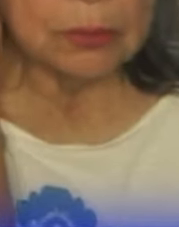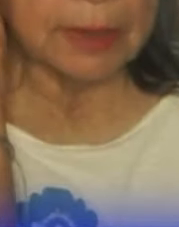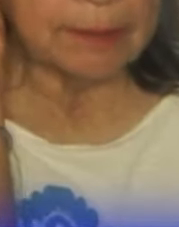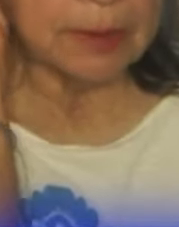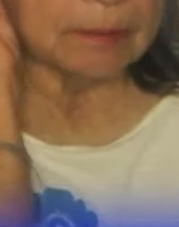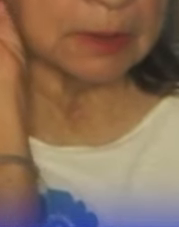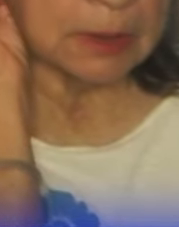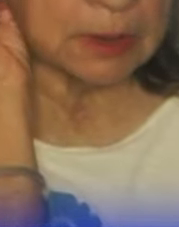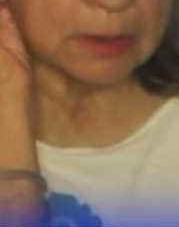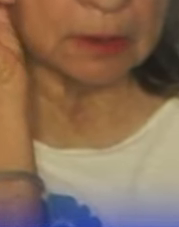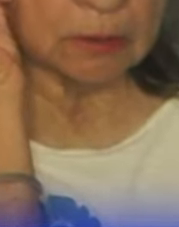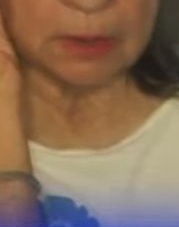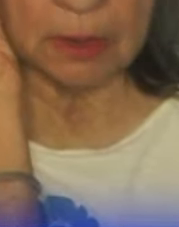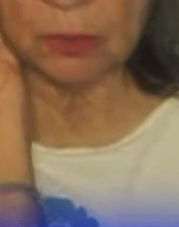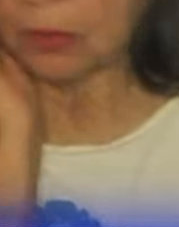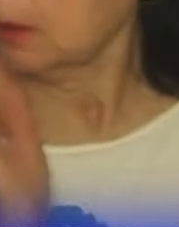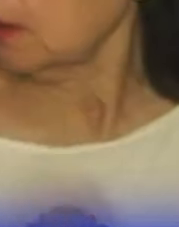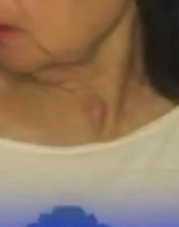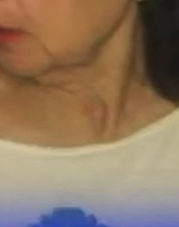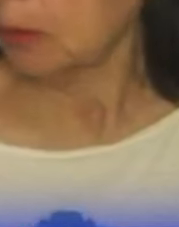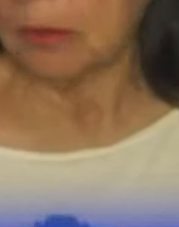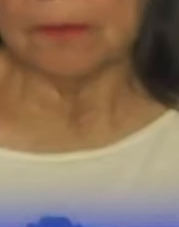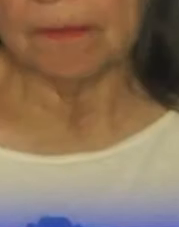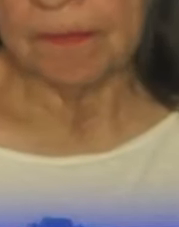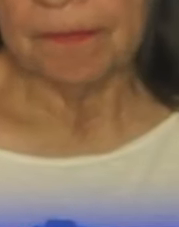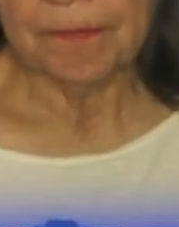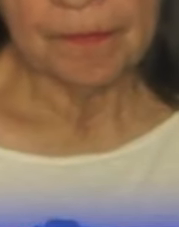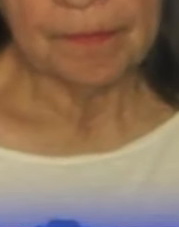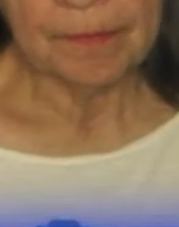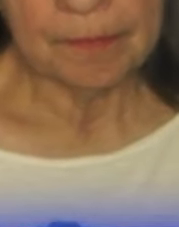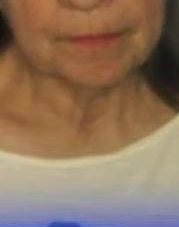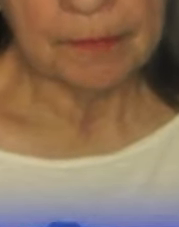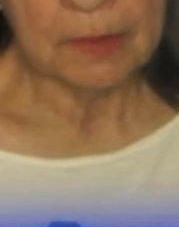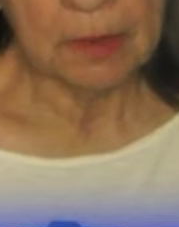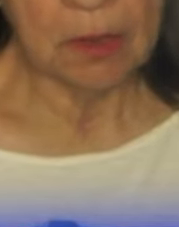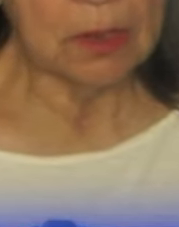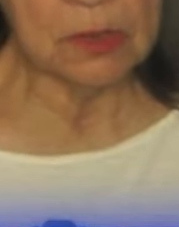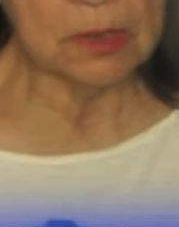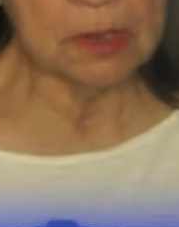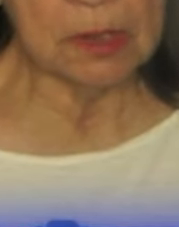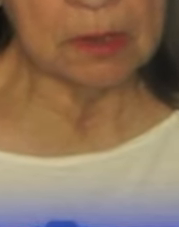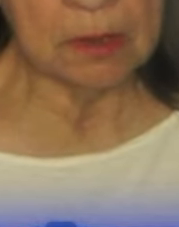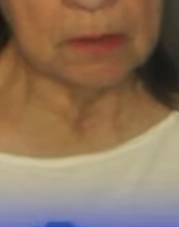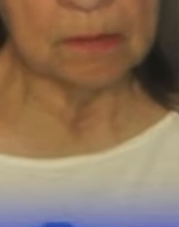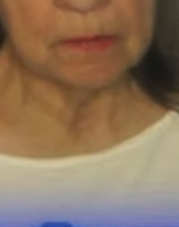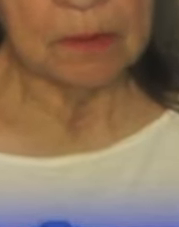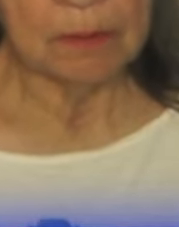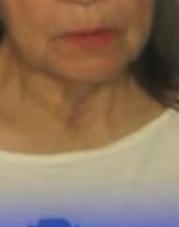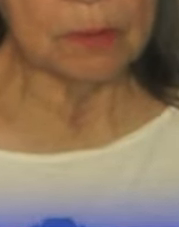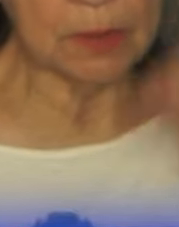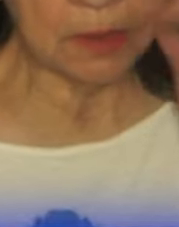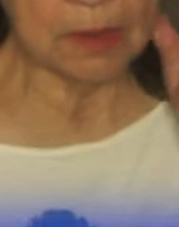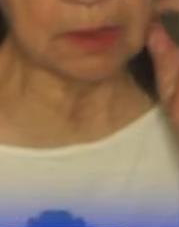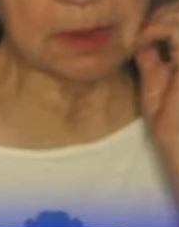adultos también, viste, que creo que ayudan. Sí, creo que sí, pero vos fíjate de que quedó electrocutada. Ay, sí. Pobrecita, mi